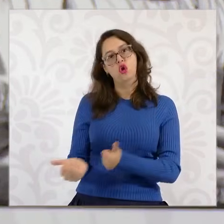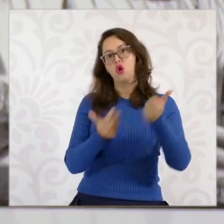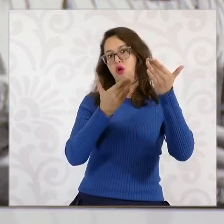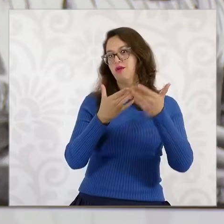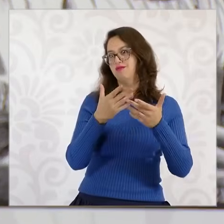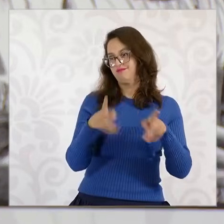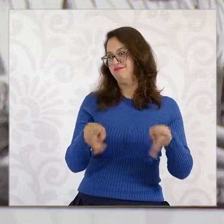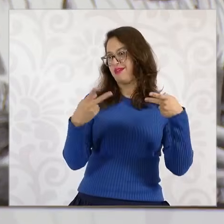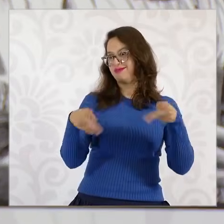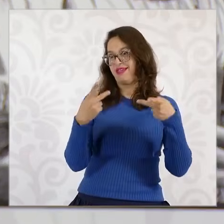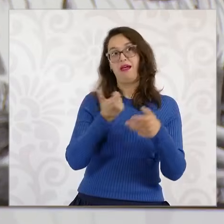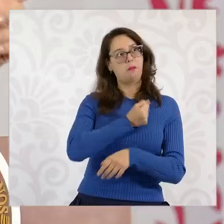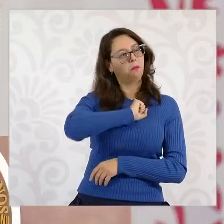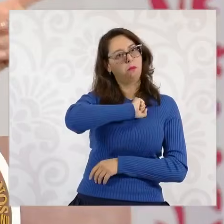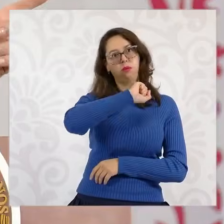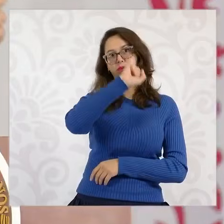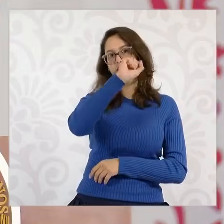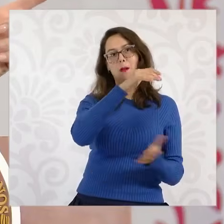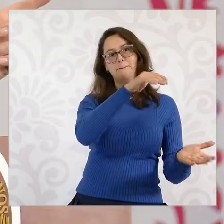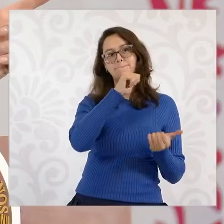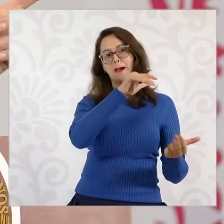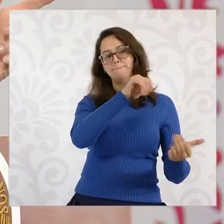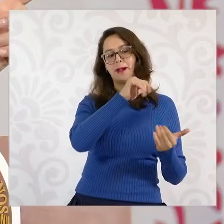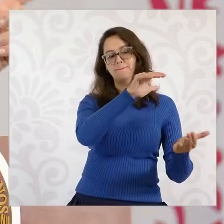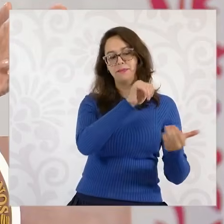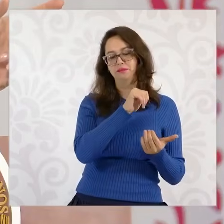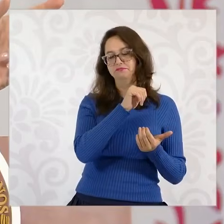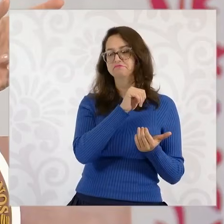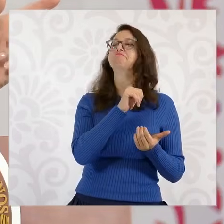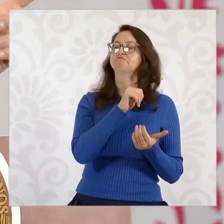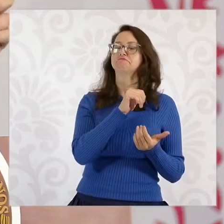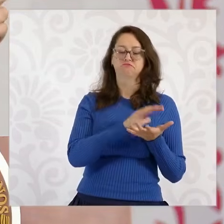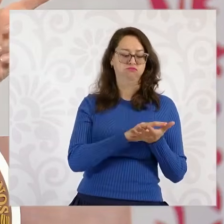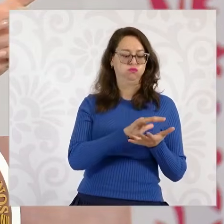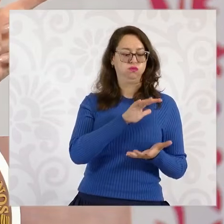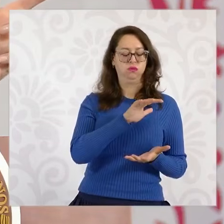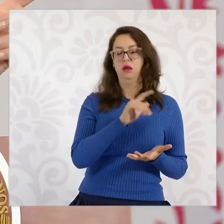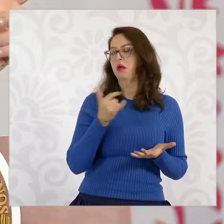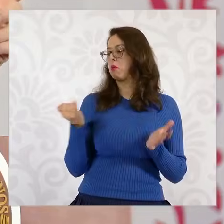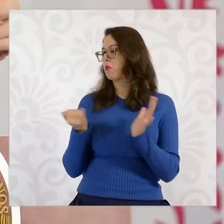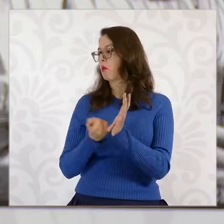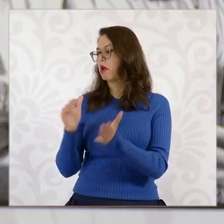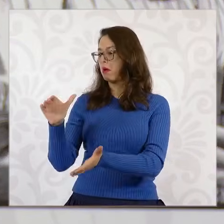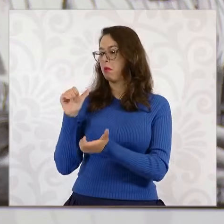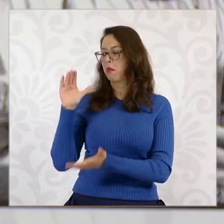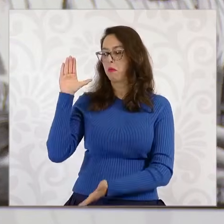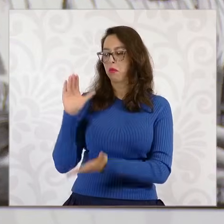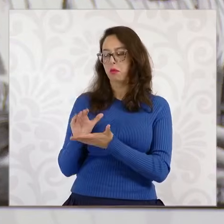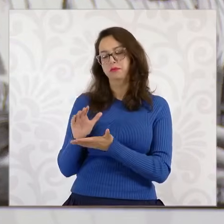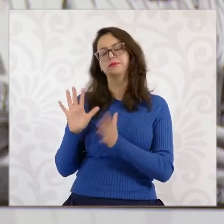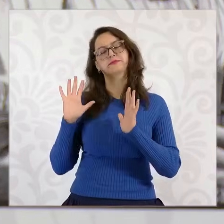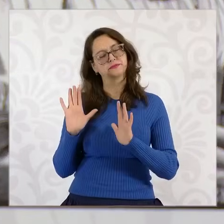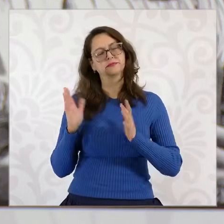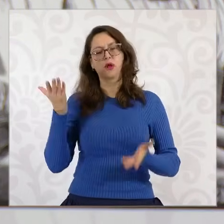como está más alto el precio del petróleo, ingresa más por esa parte de la exportación, y Pemex paga un